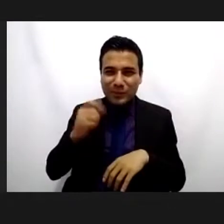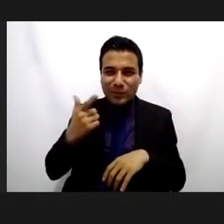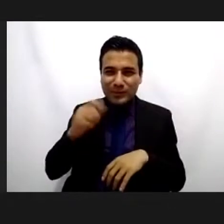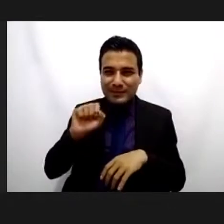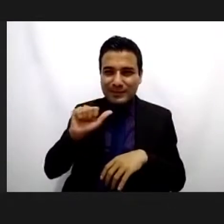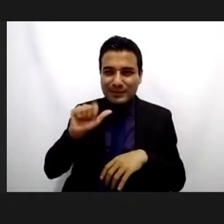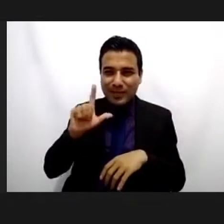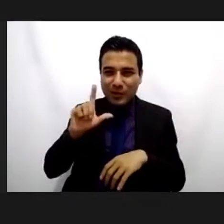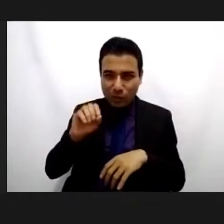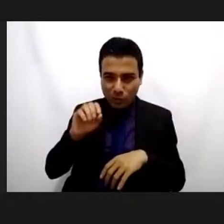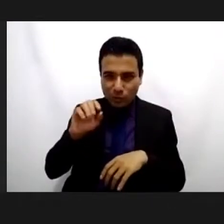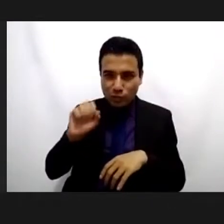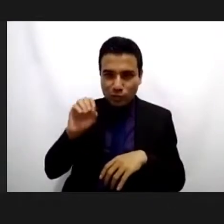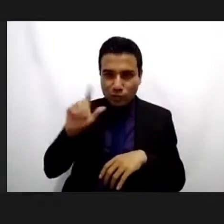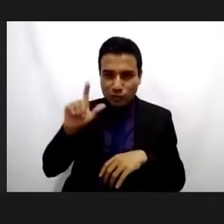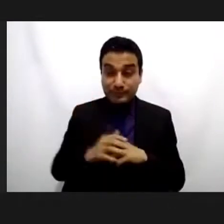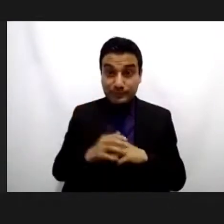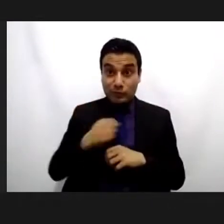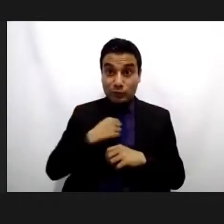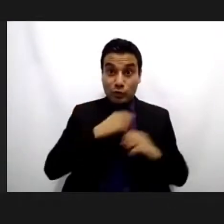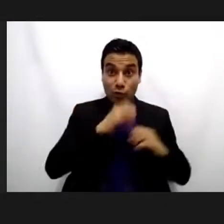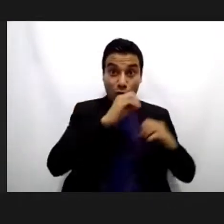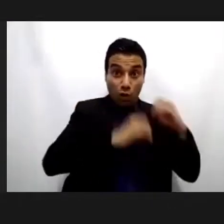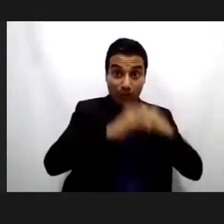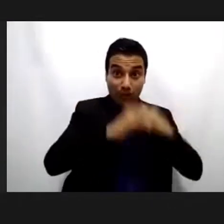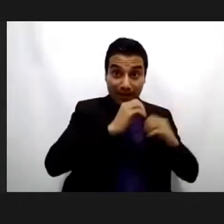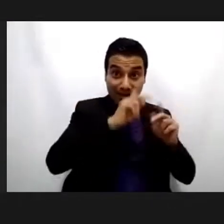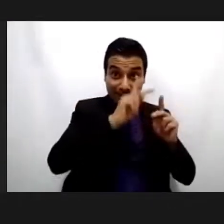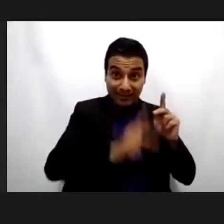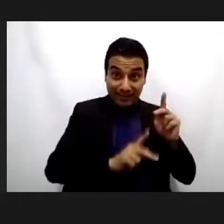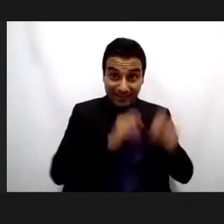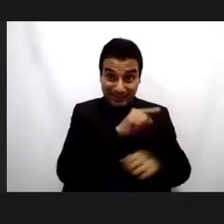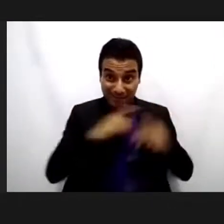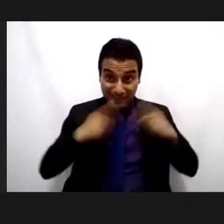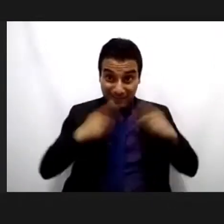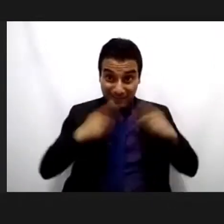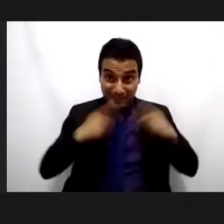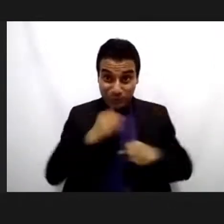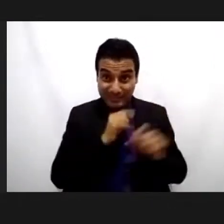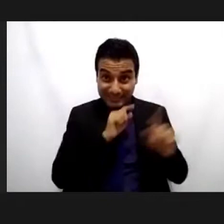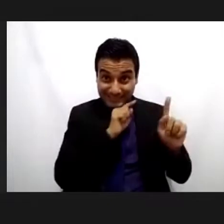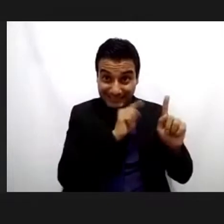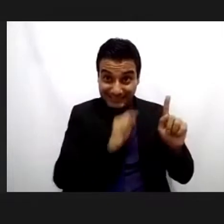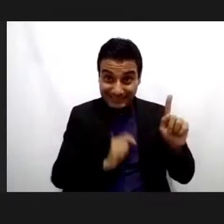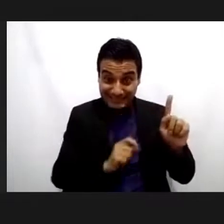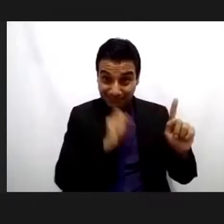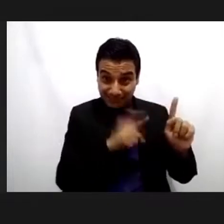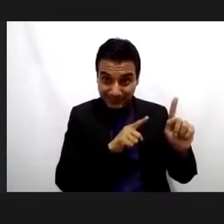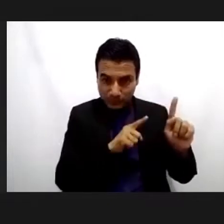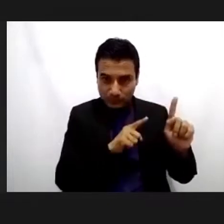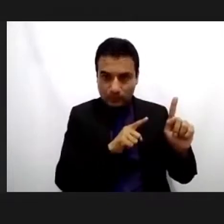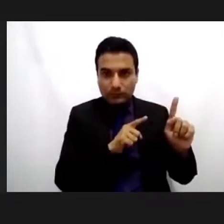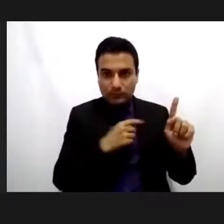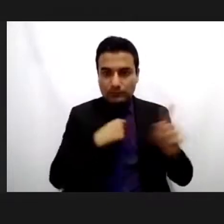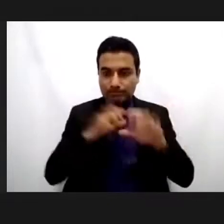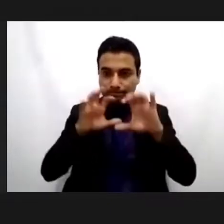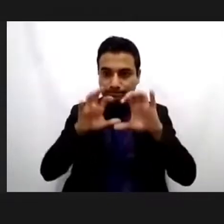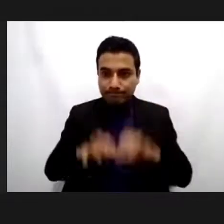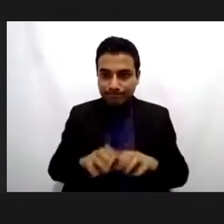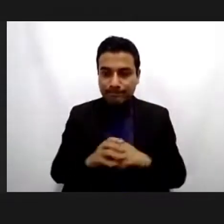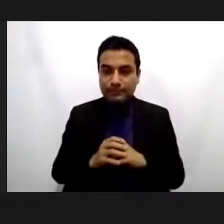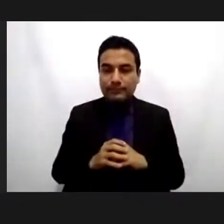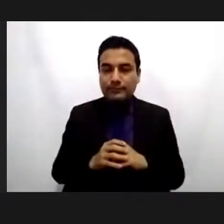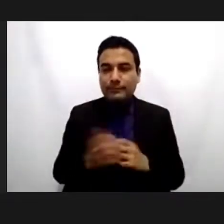una obra incompleta que tengo. Voy a tomar algo de ese personaje. Y las sensaciones me dio una alegría cuando